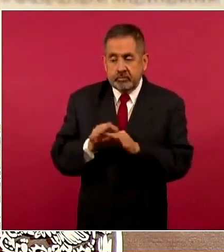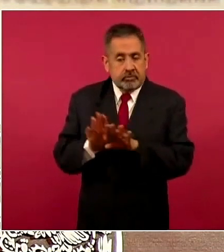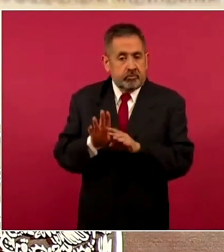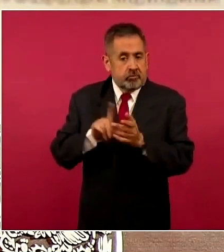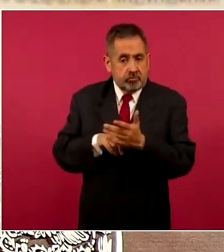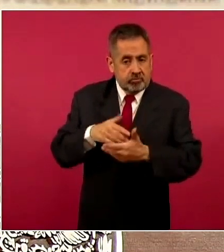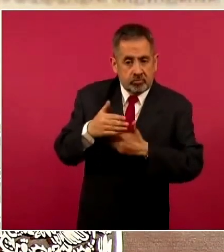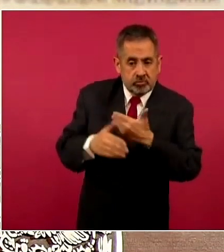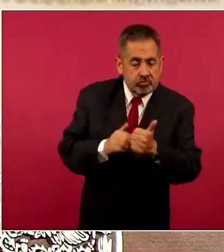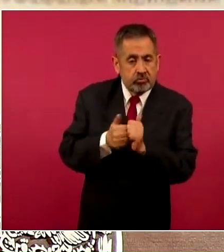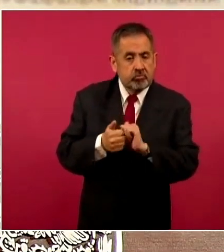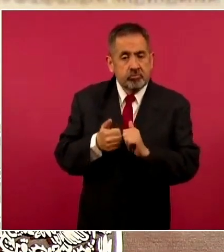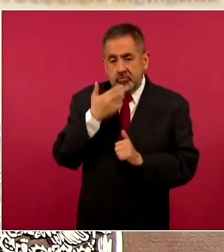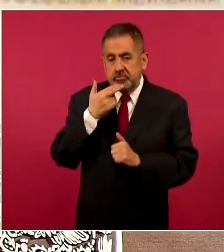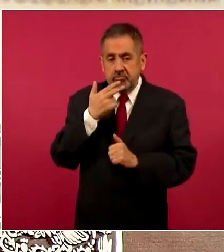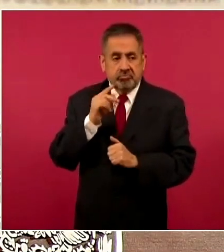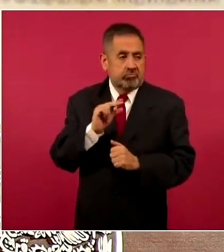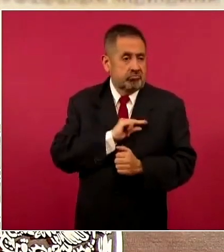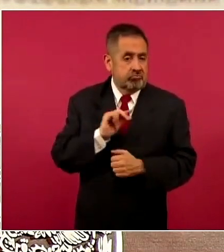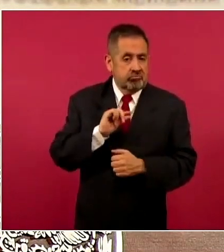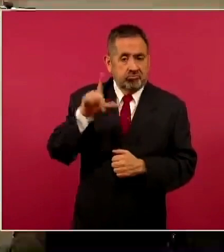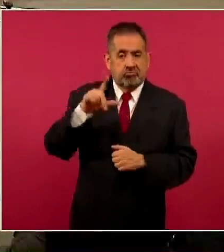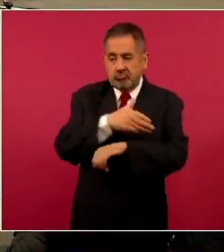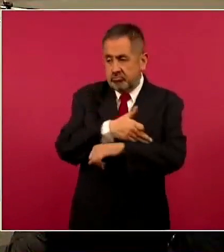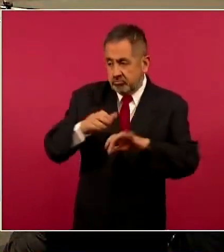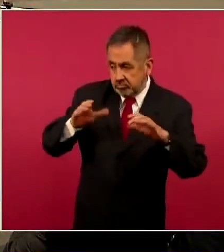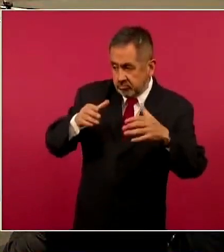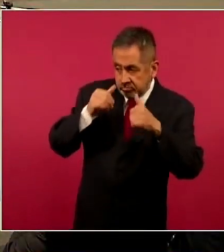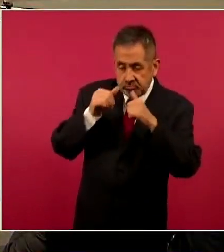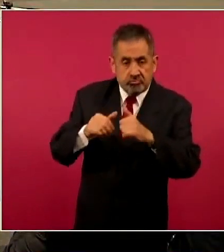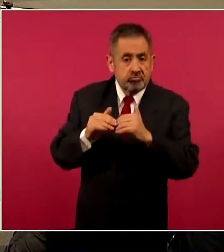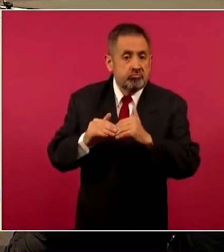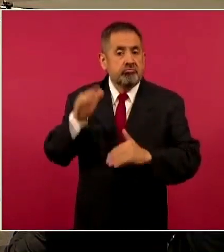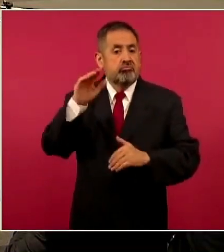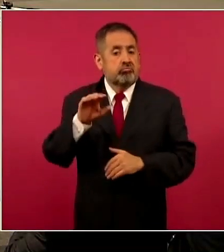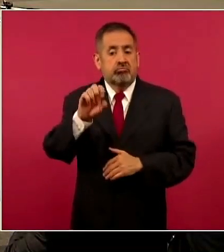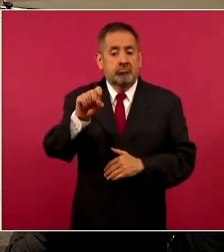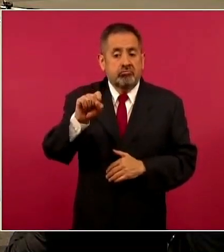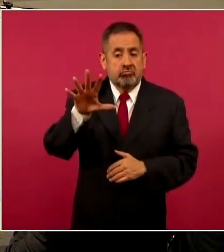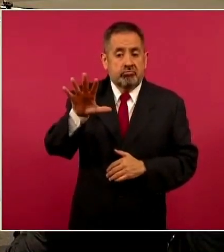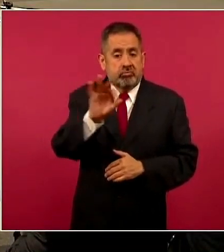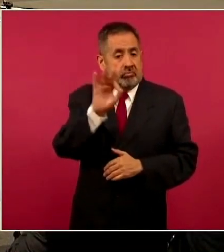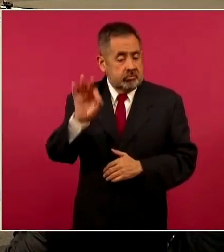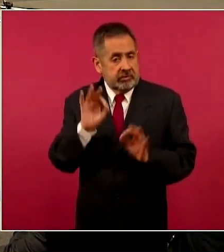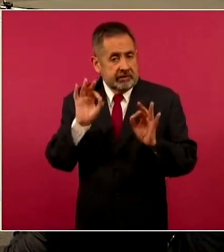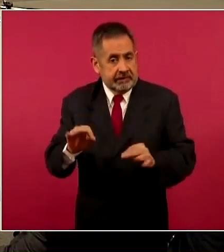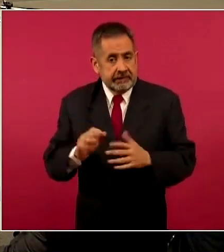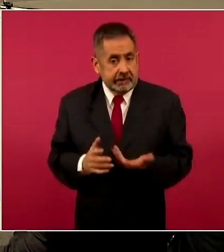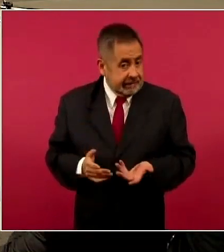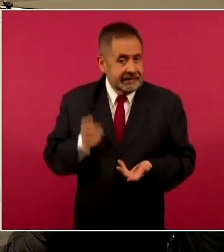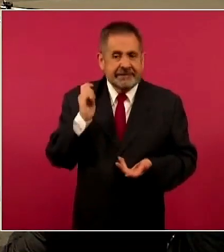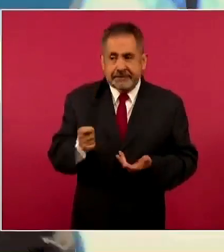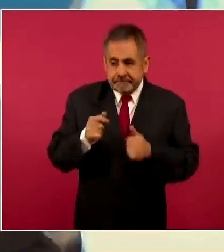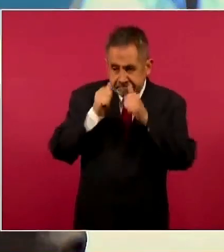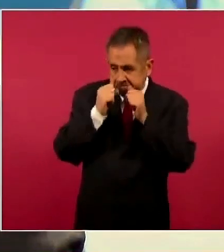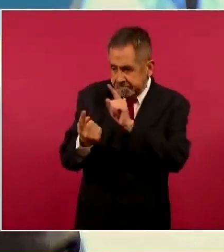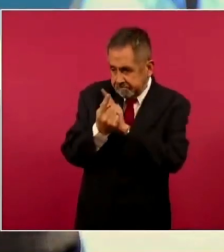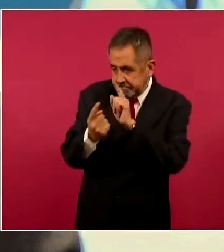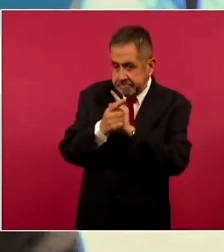en términos de las consultas de especialidad y medicina familiar, un incremento del 65%. Es decir, se están haciendo 65%